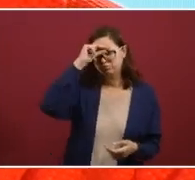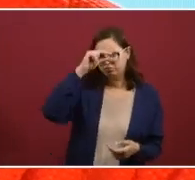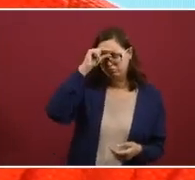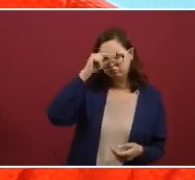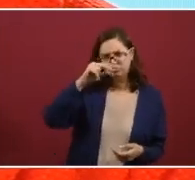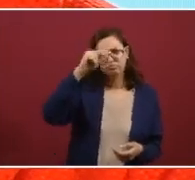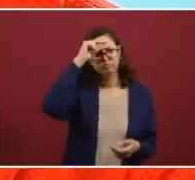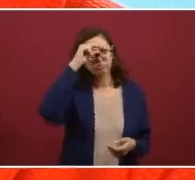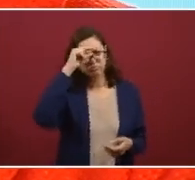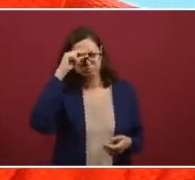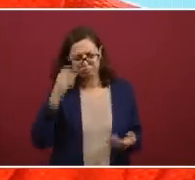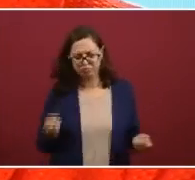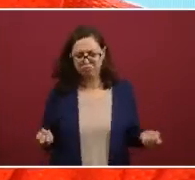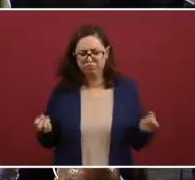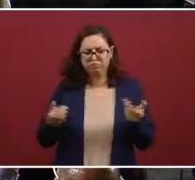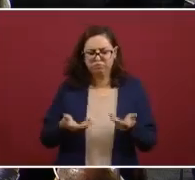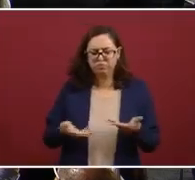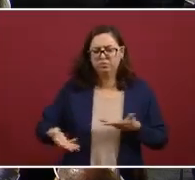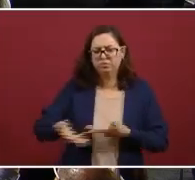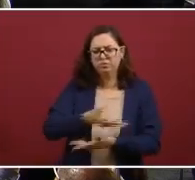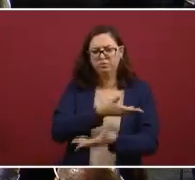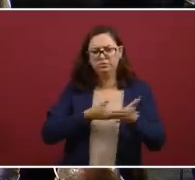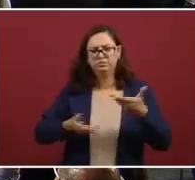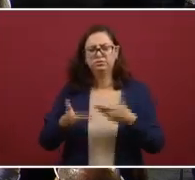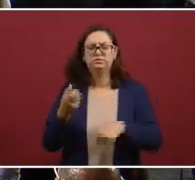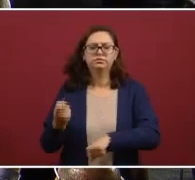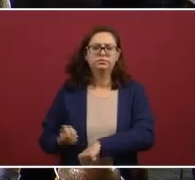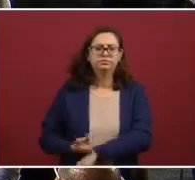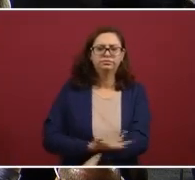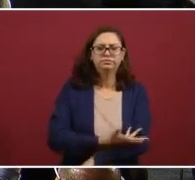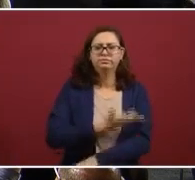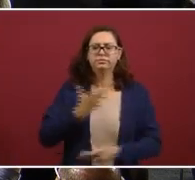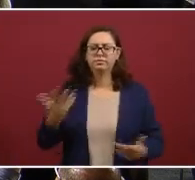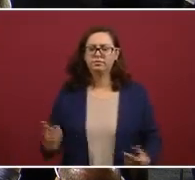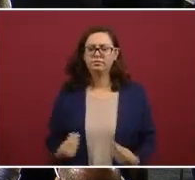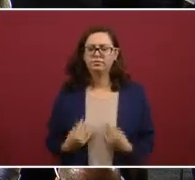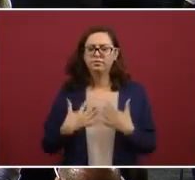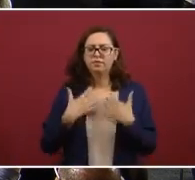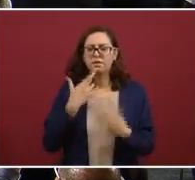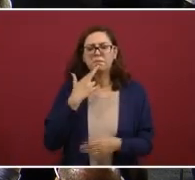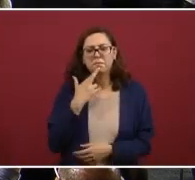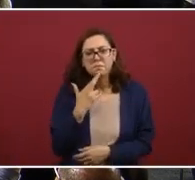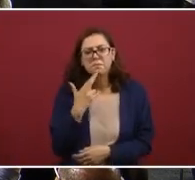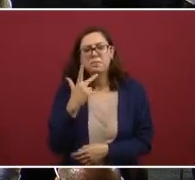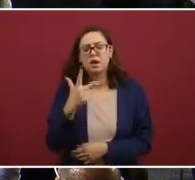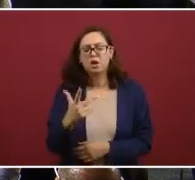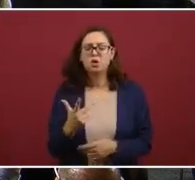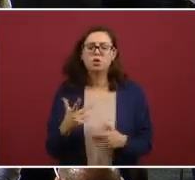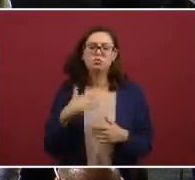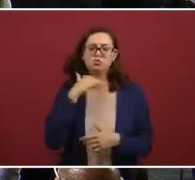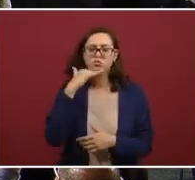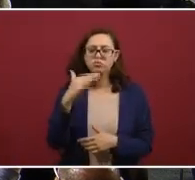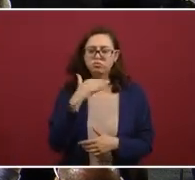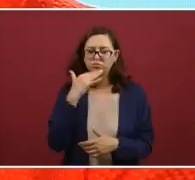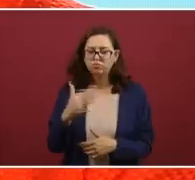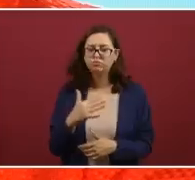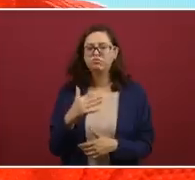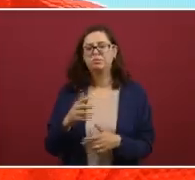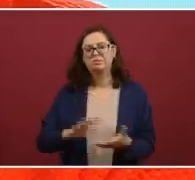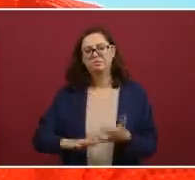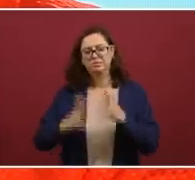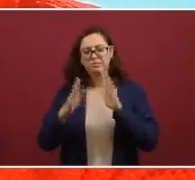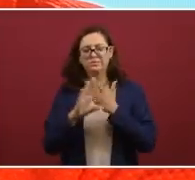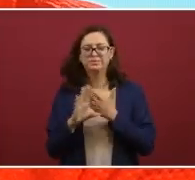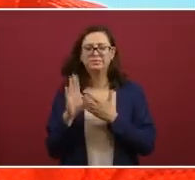el entusiasmo, el impulso por mejorar, por reducir la pobreza, por acabar con la corrupción y la violencia